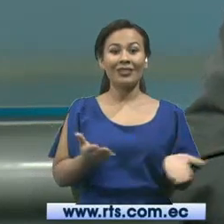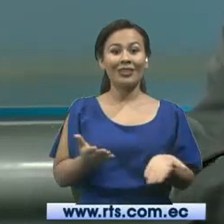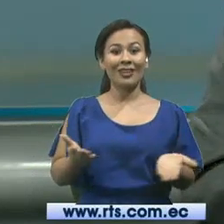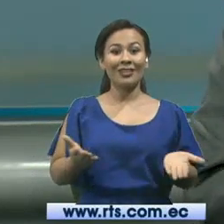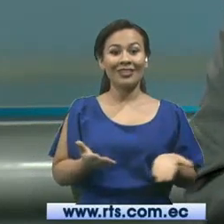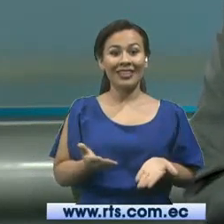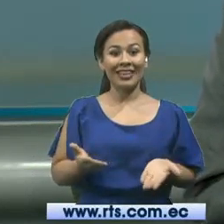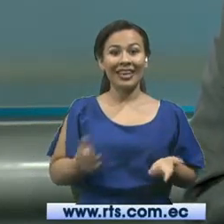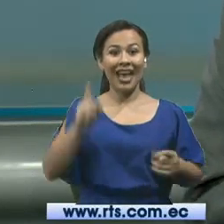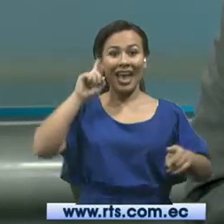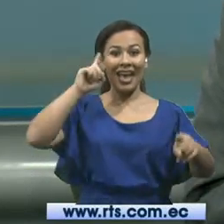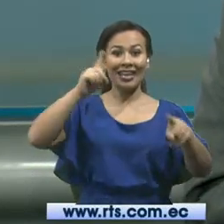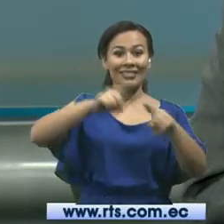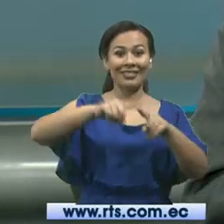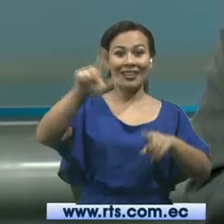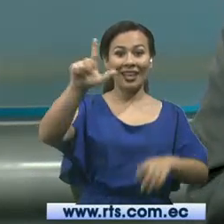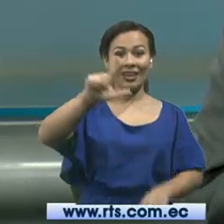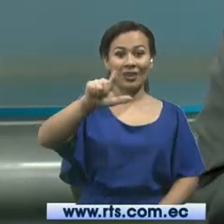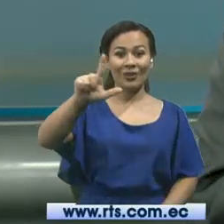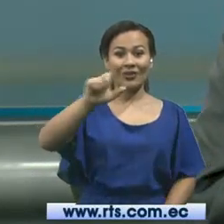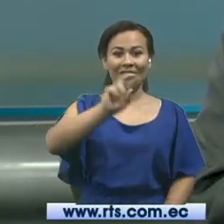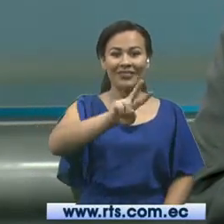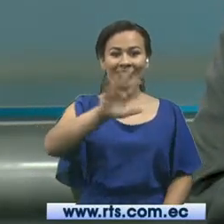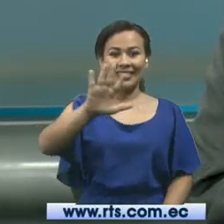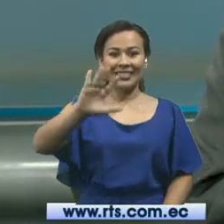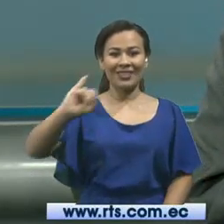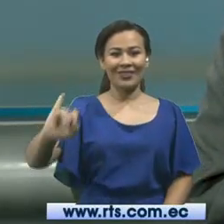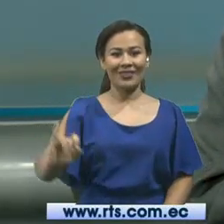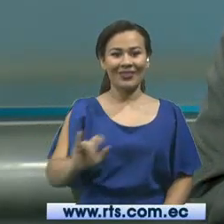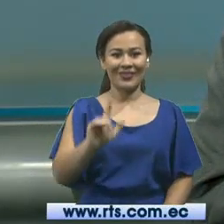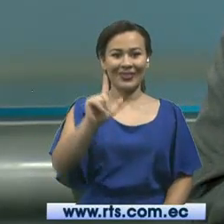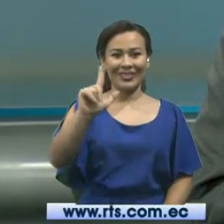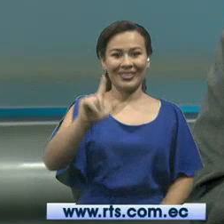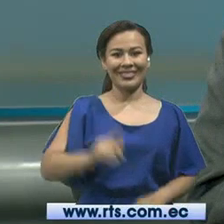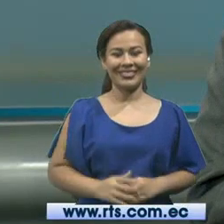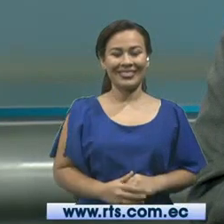se llevará a cabo, hasta el lunes 25 de julio.